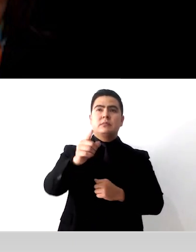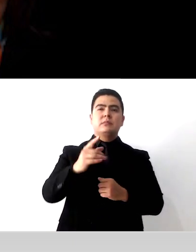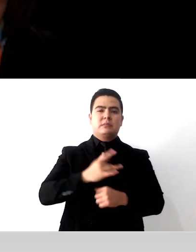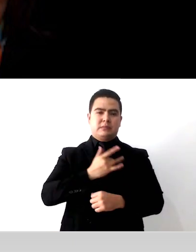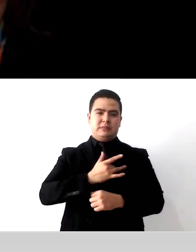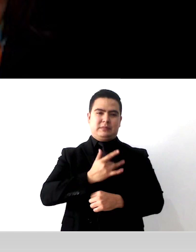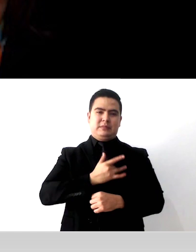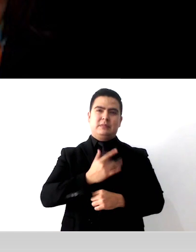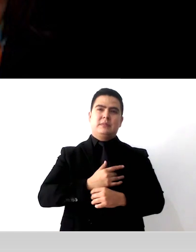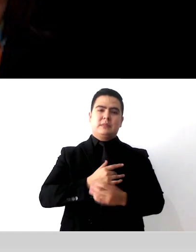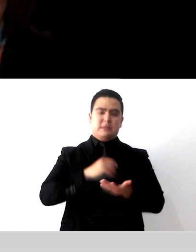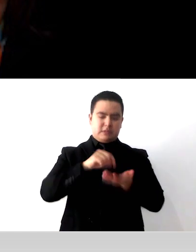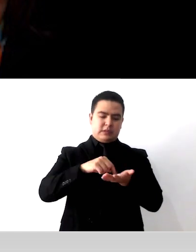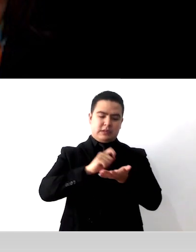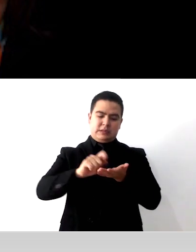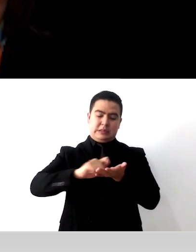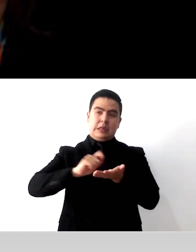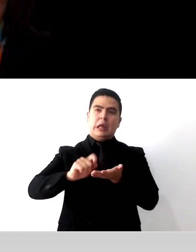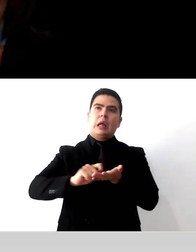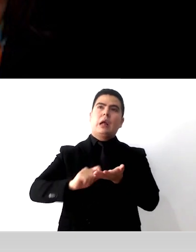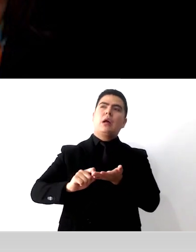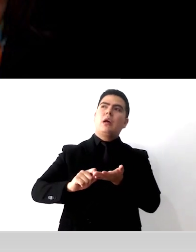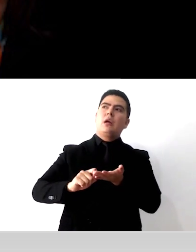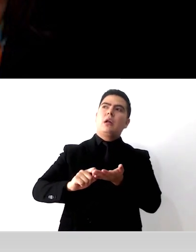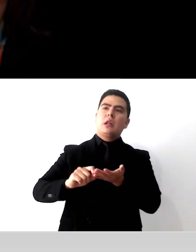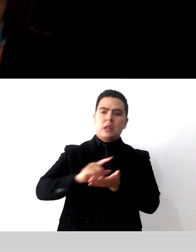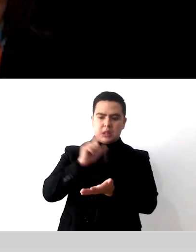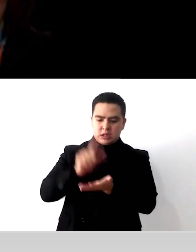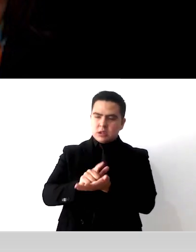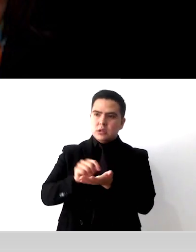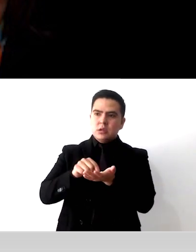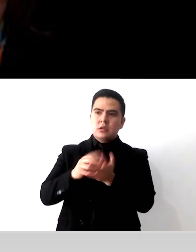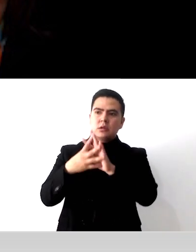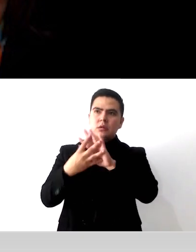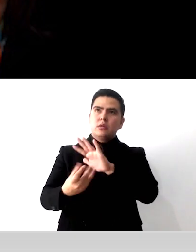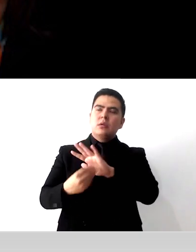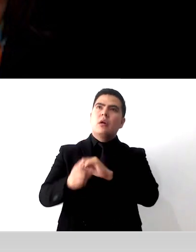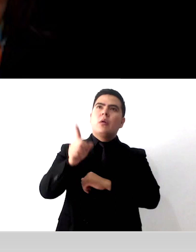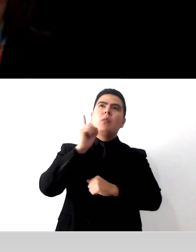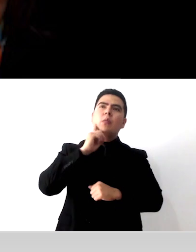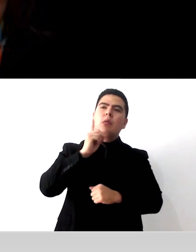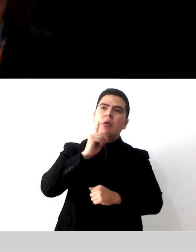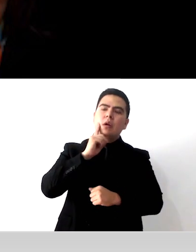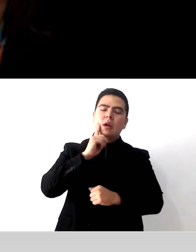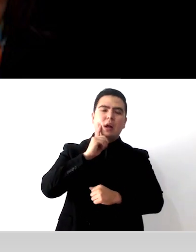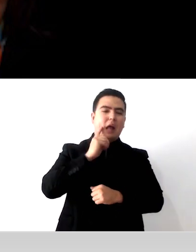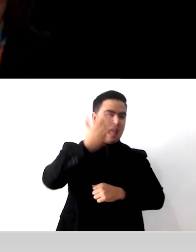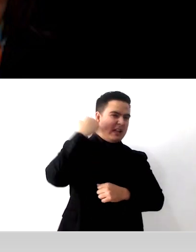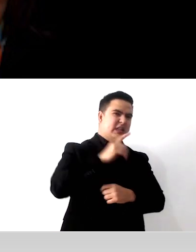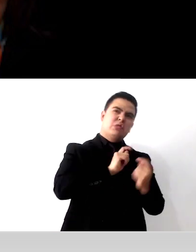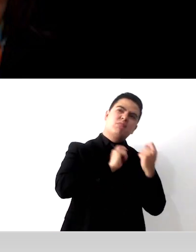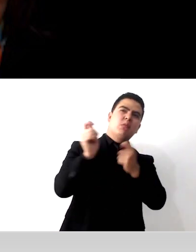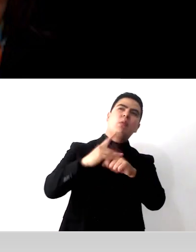se redactan las leyes. Entonces también esa parte es muy importante, en donde debe